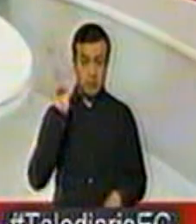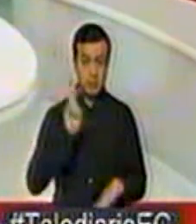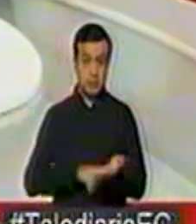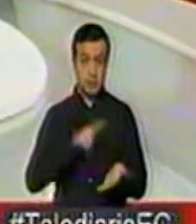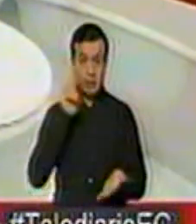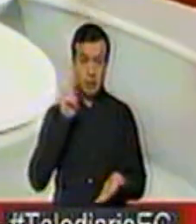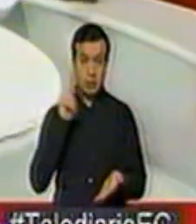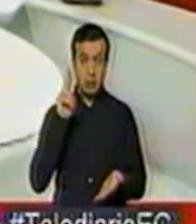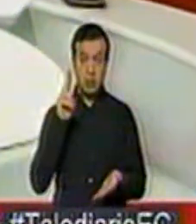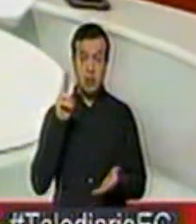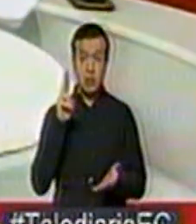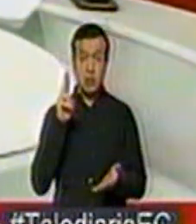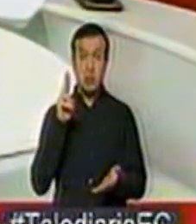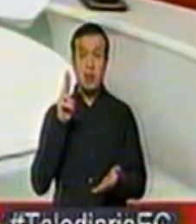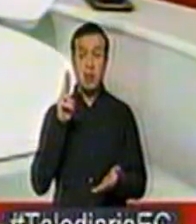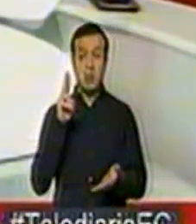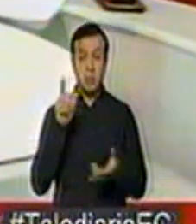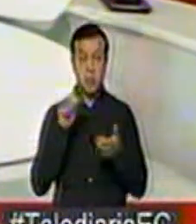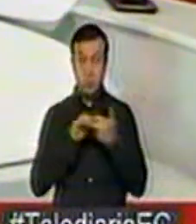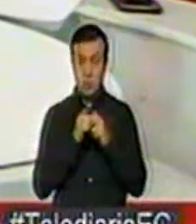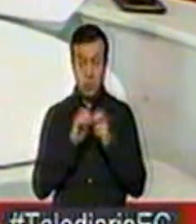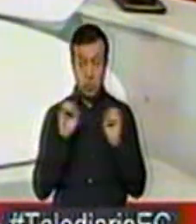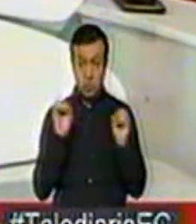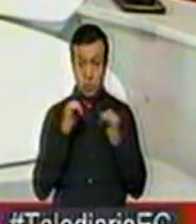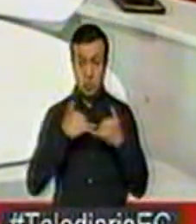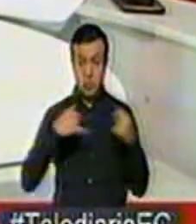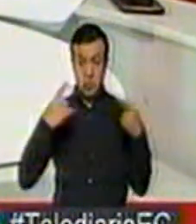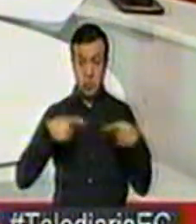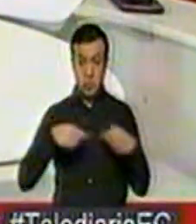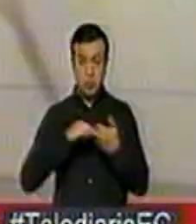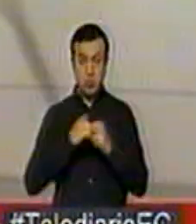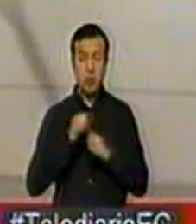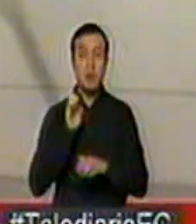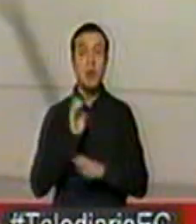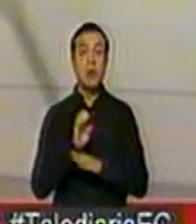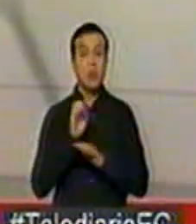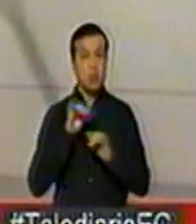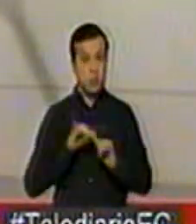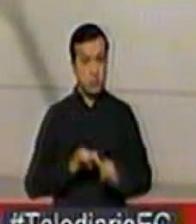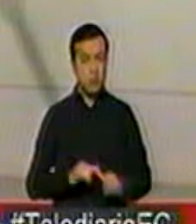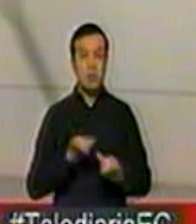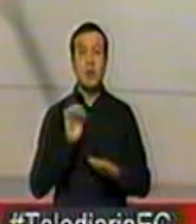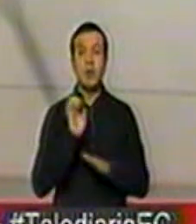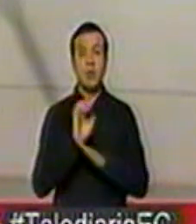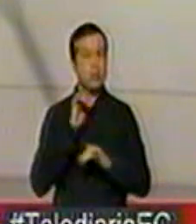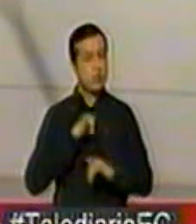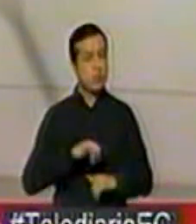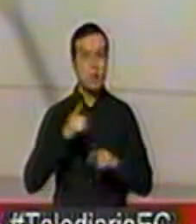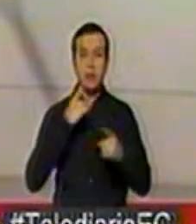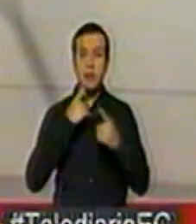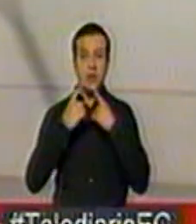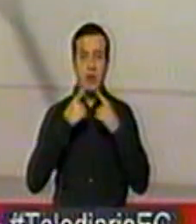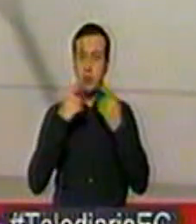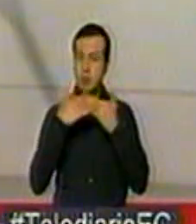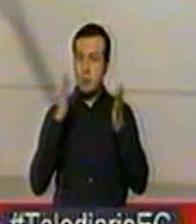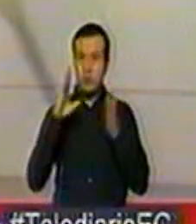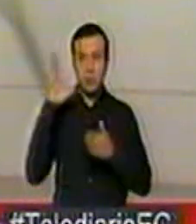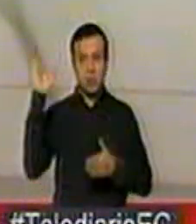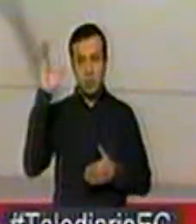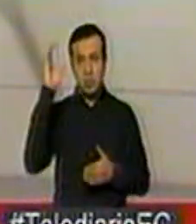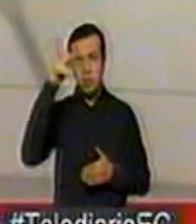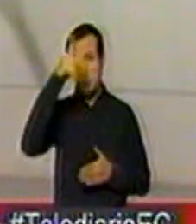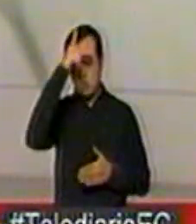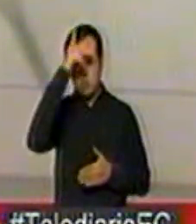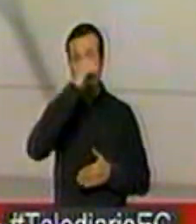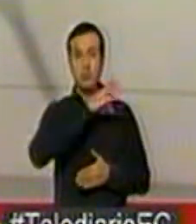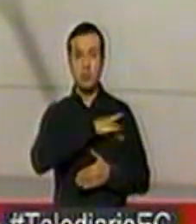evitar que se desporte y existan problemas en la frontera? El Ecuador mantiene un diálogo abierto con Colombia, con Perú,